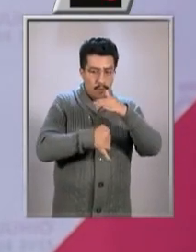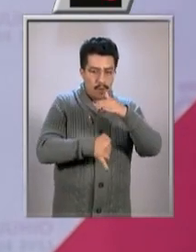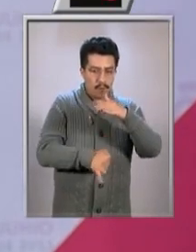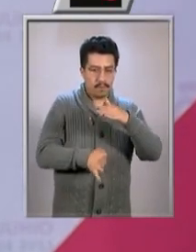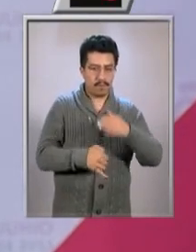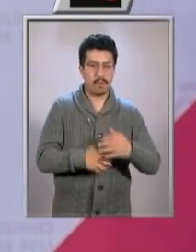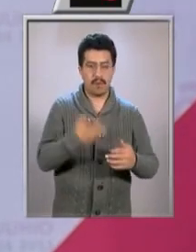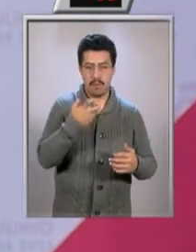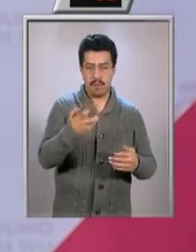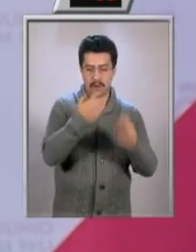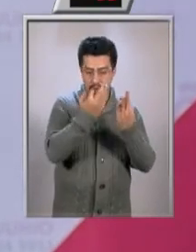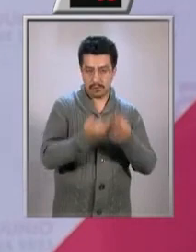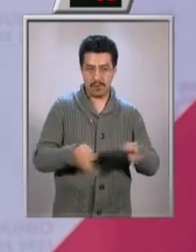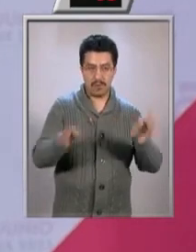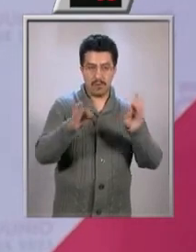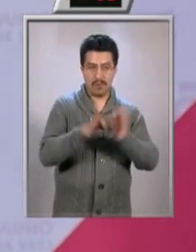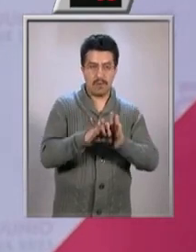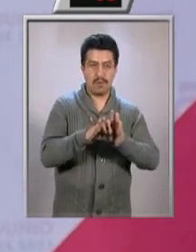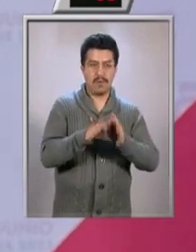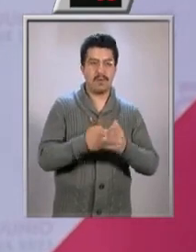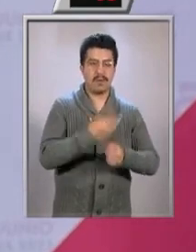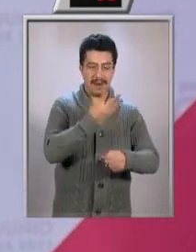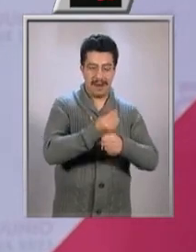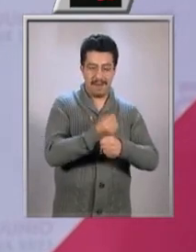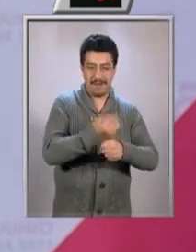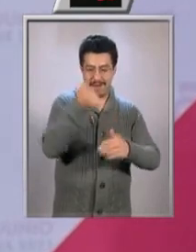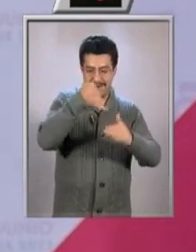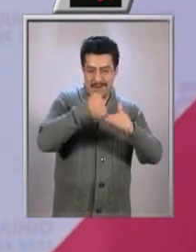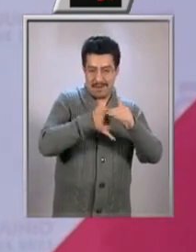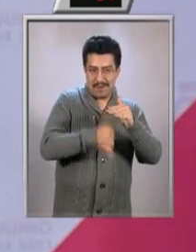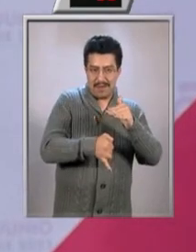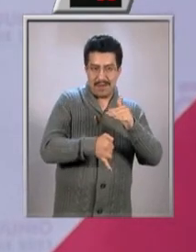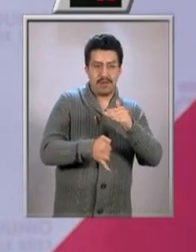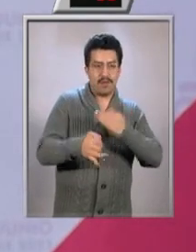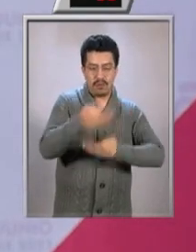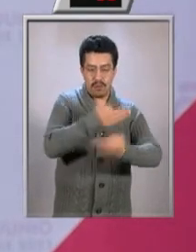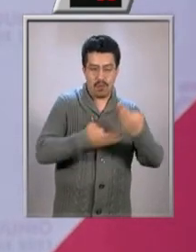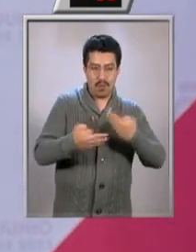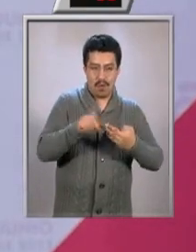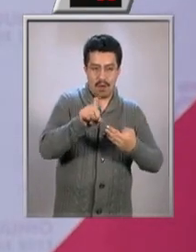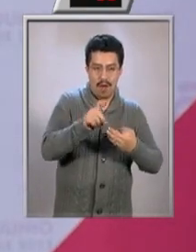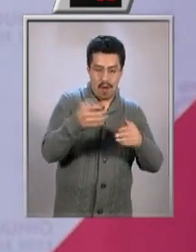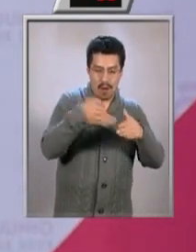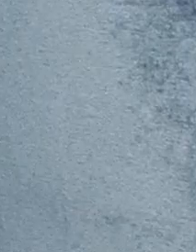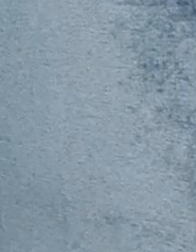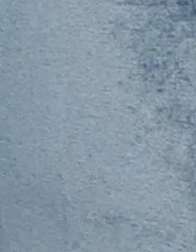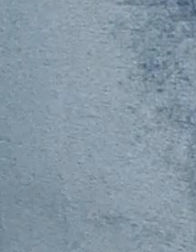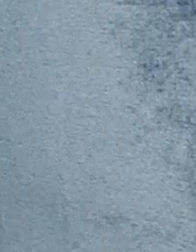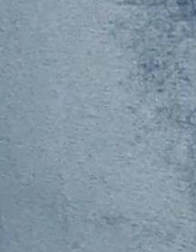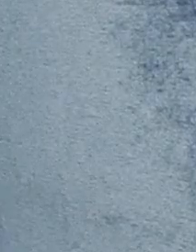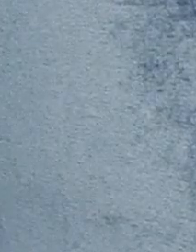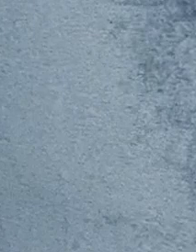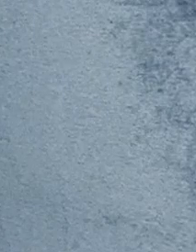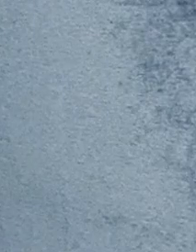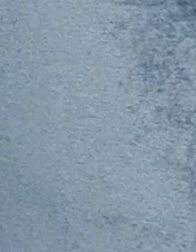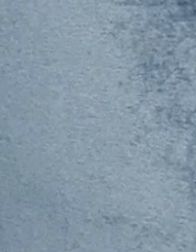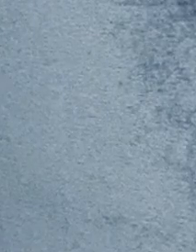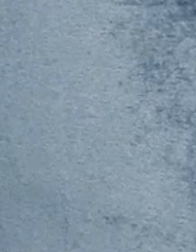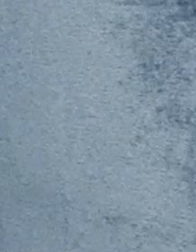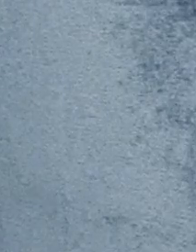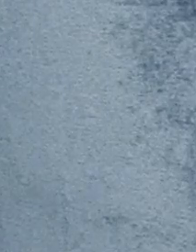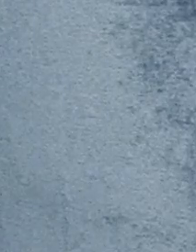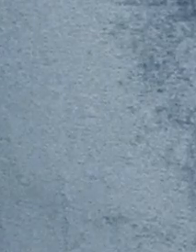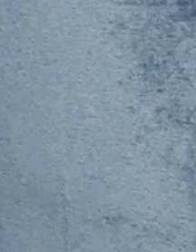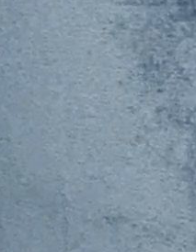reequipar relocalizar reperforar y rehabilitar Los Pozos en los municipios sobre el transporte público